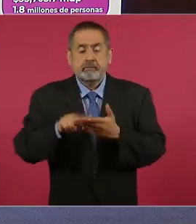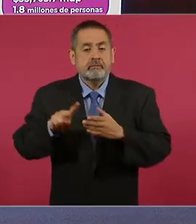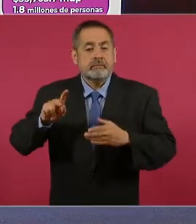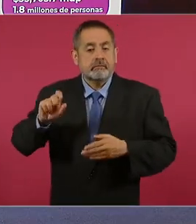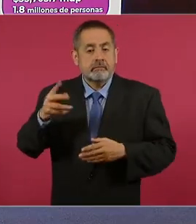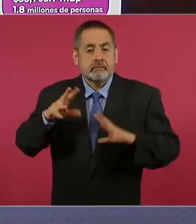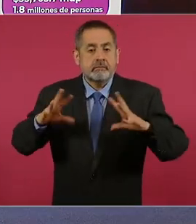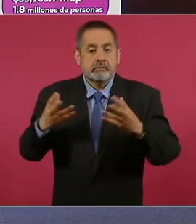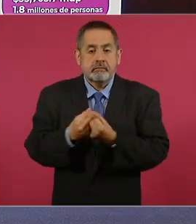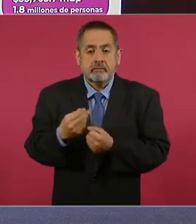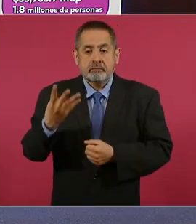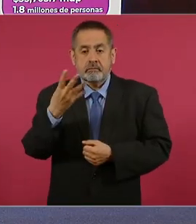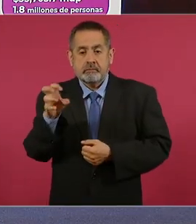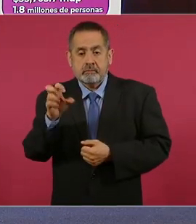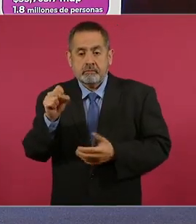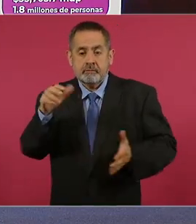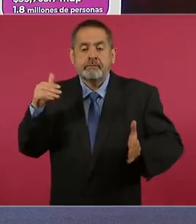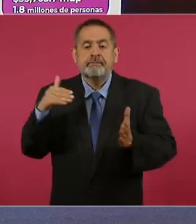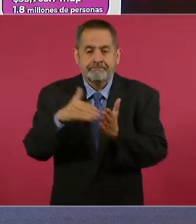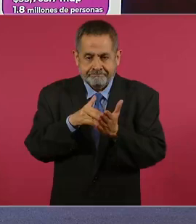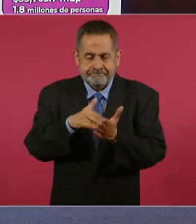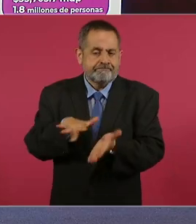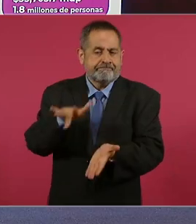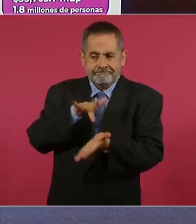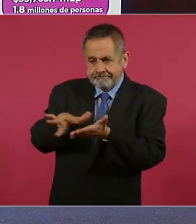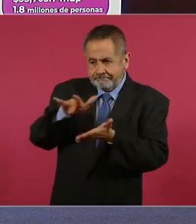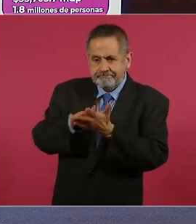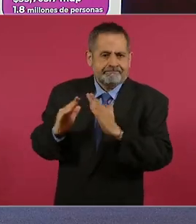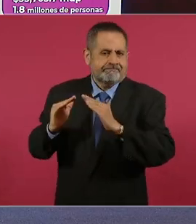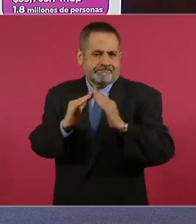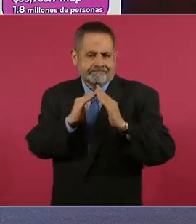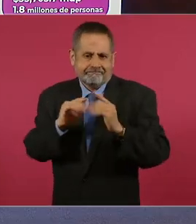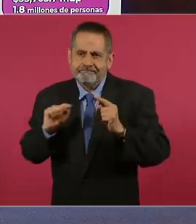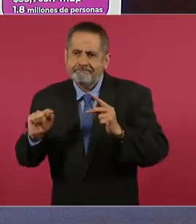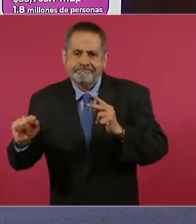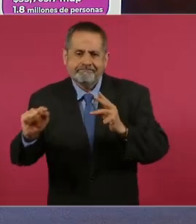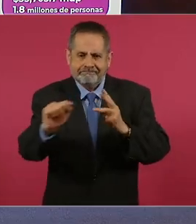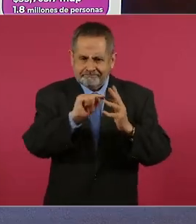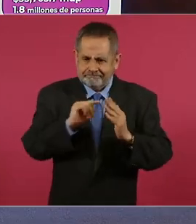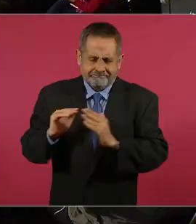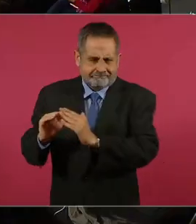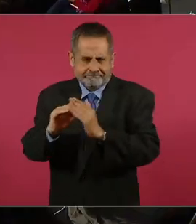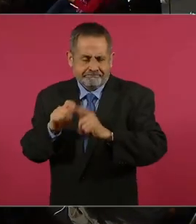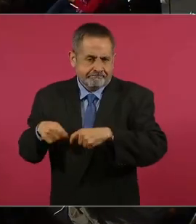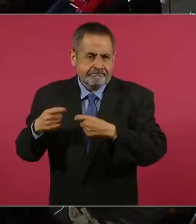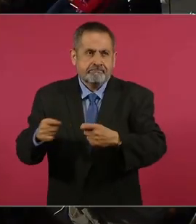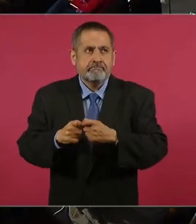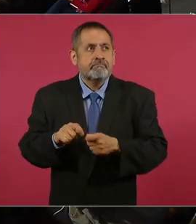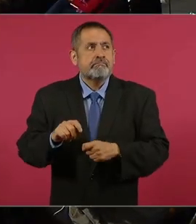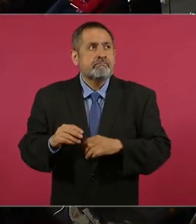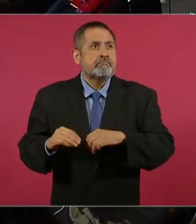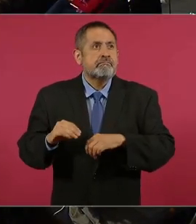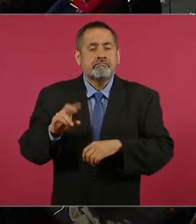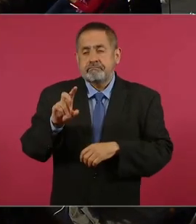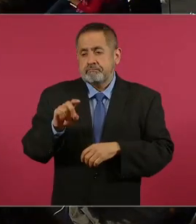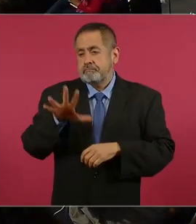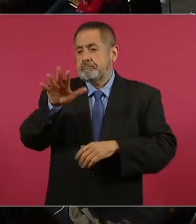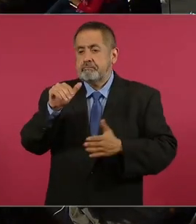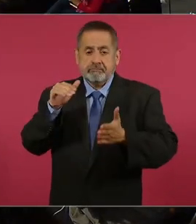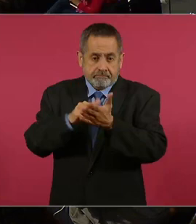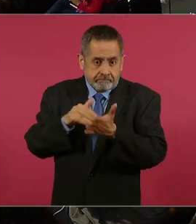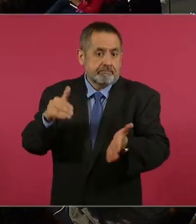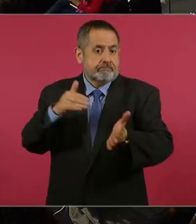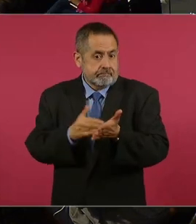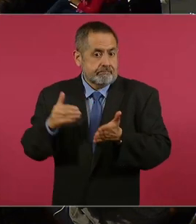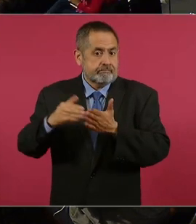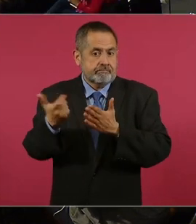serán 460,000 apoyos de vivienda, una inversión superior a los 35,000 millones de pesos,